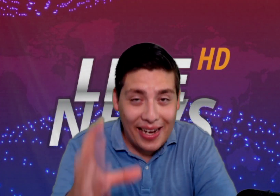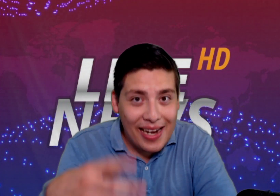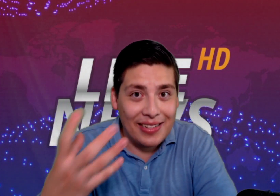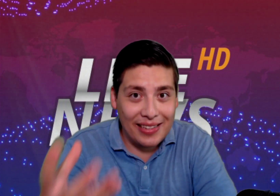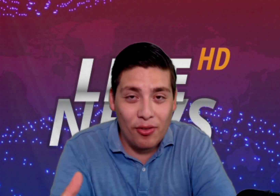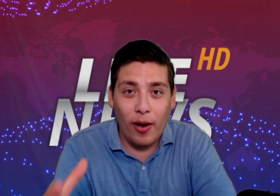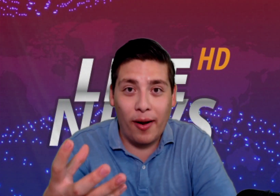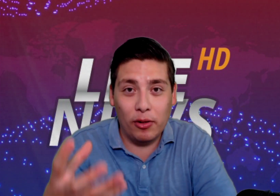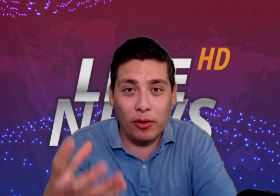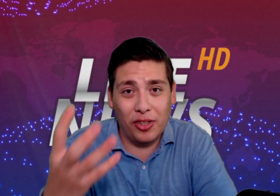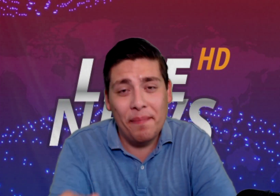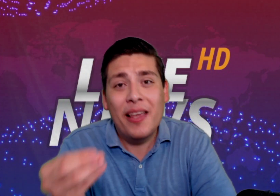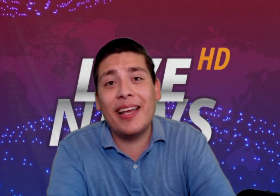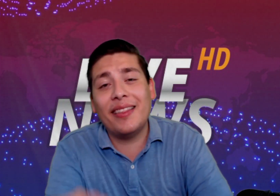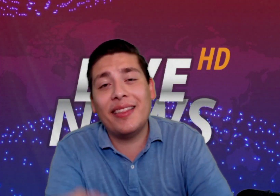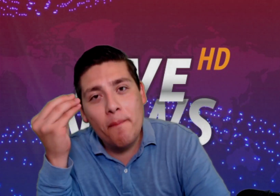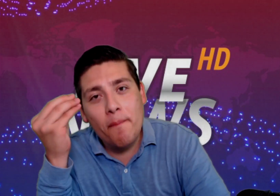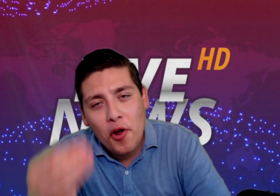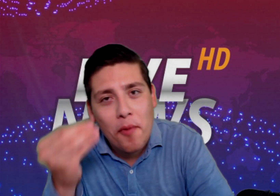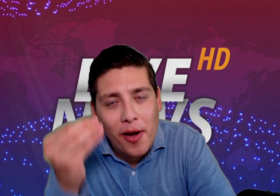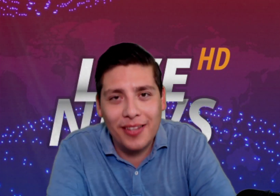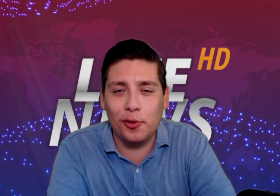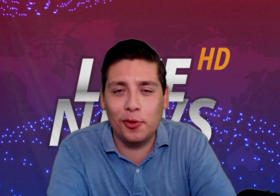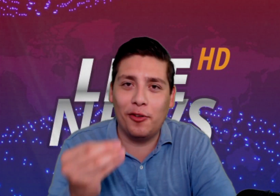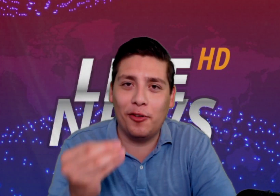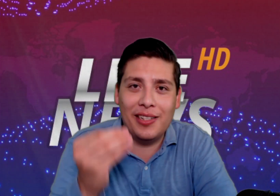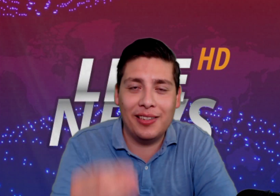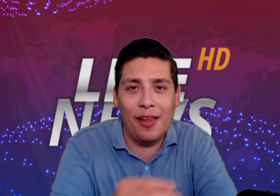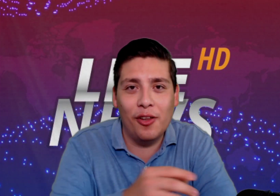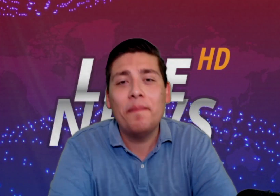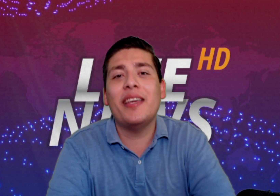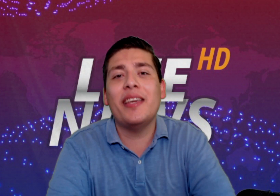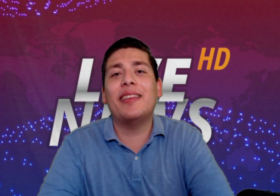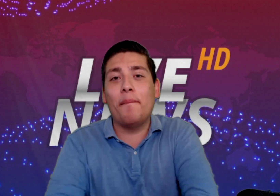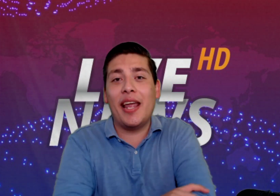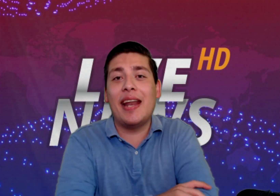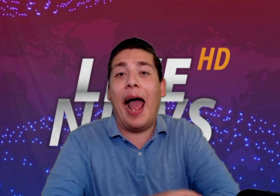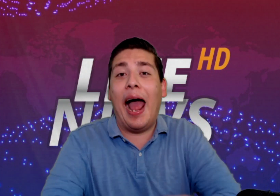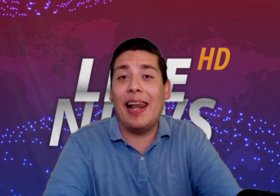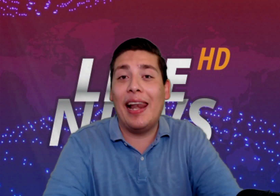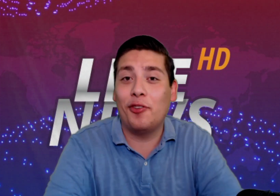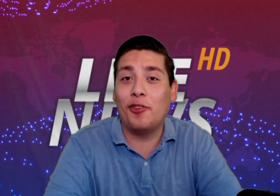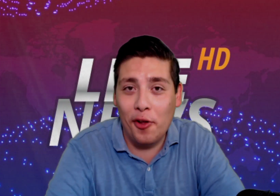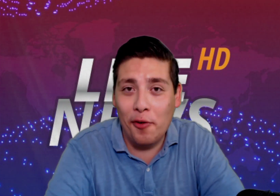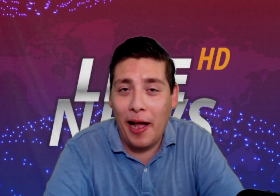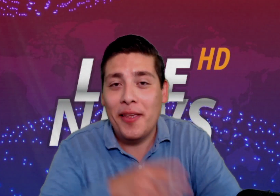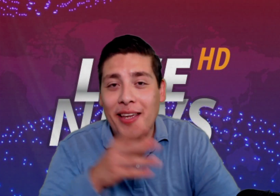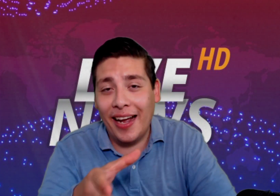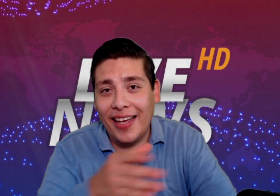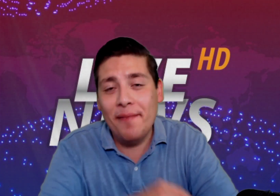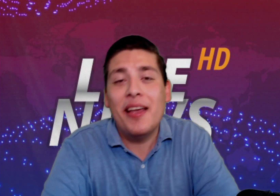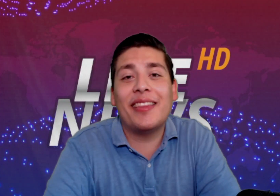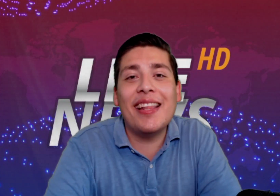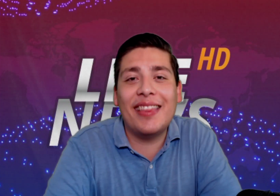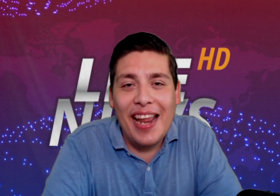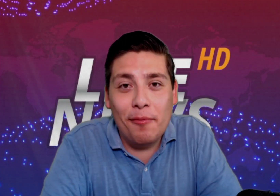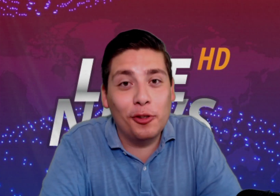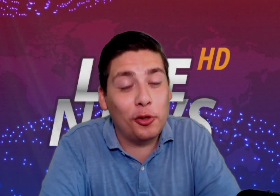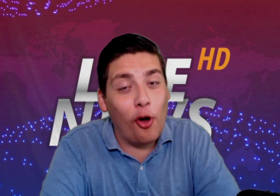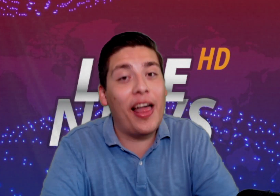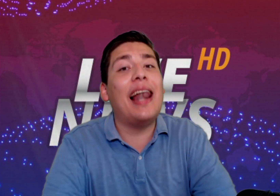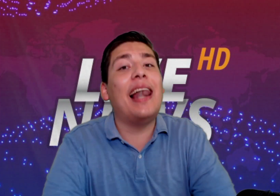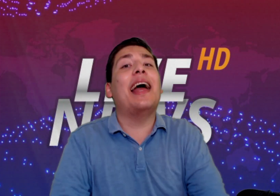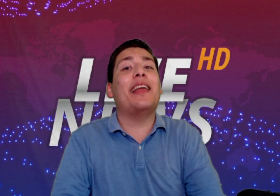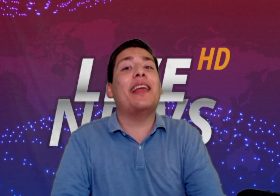que está realizando la 4T que tiene muy molestos a los magistrados y también a Lencho Córdoba. Y aquí te